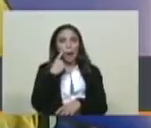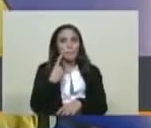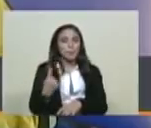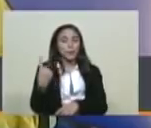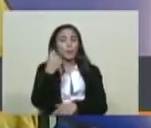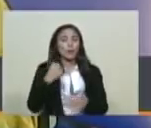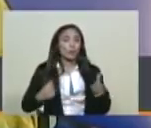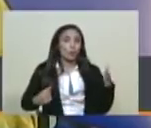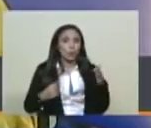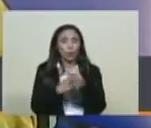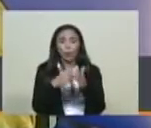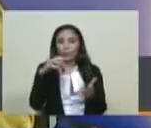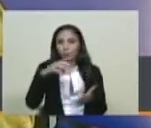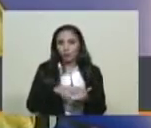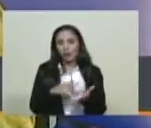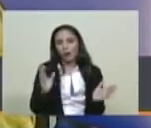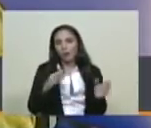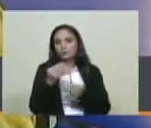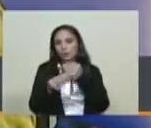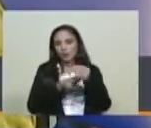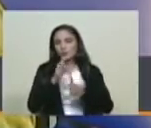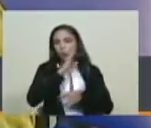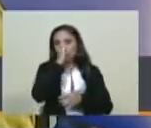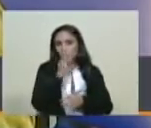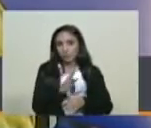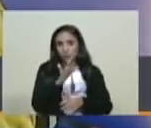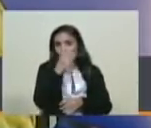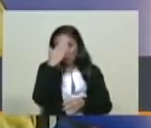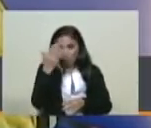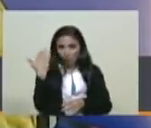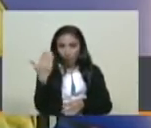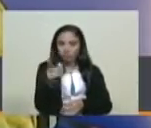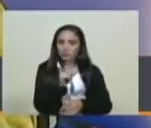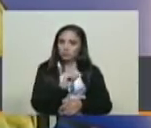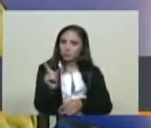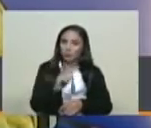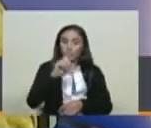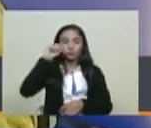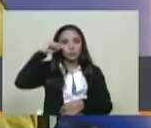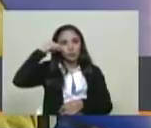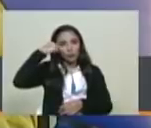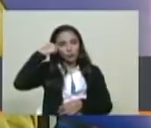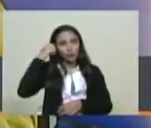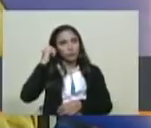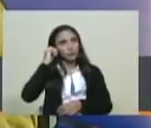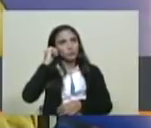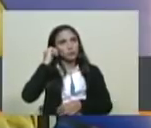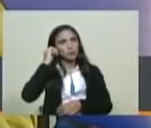gorilas en Sudamérica fue en Brasil, no lo olvidemos.